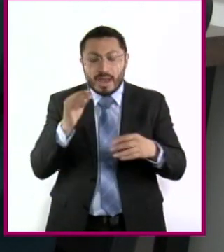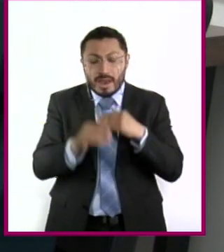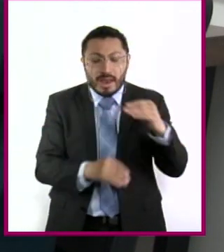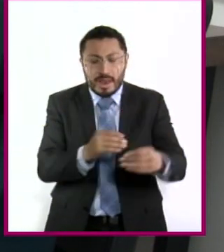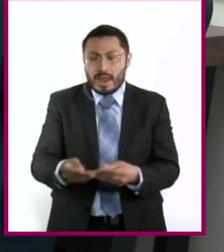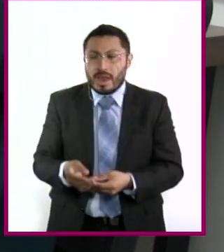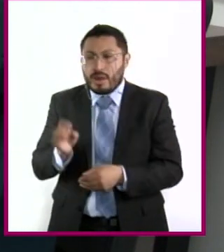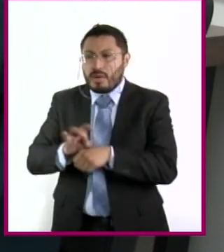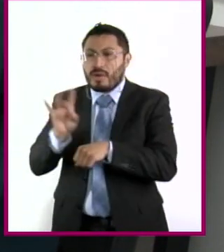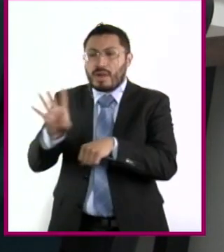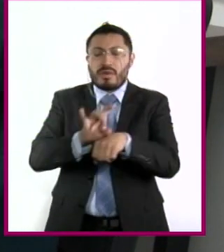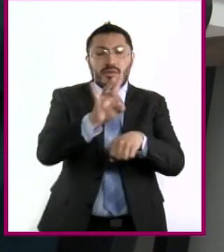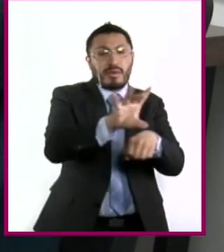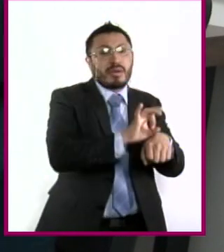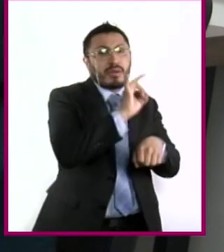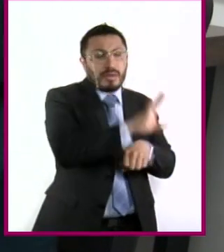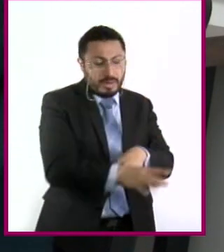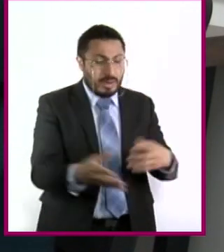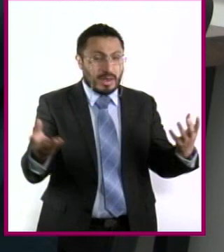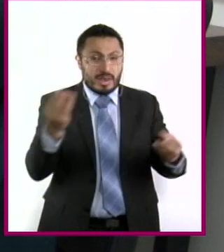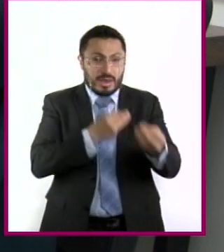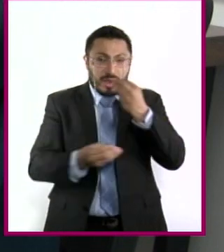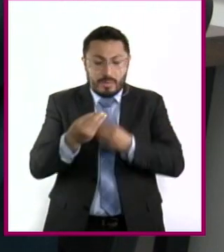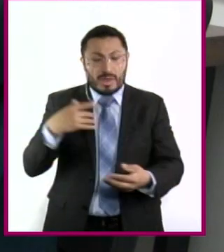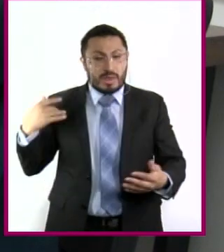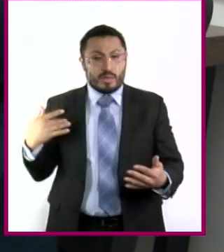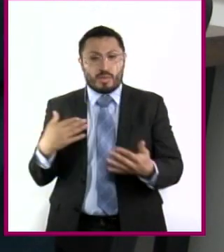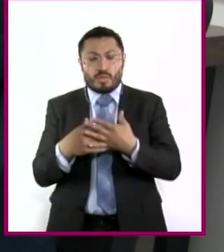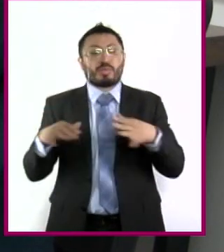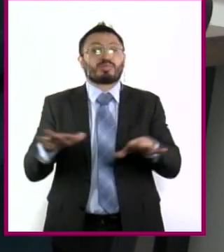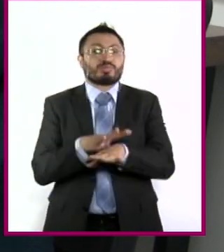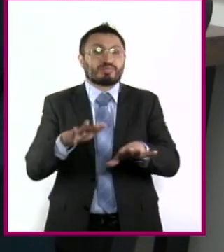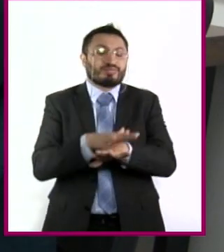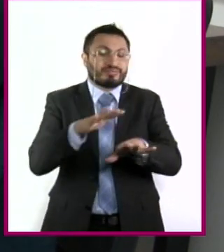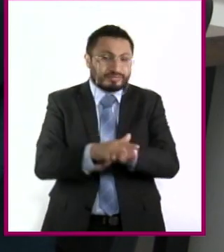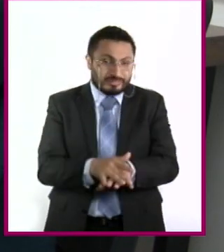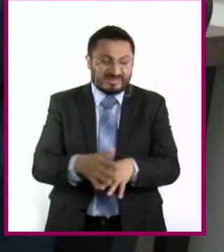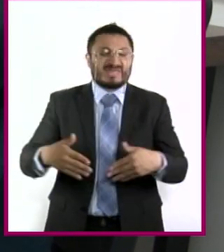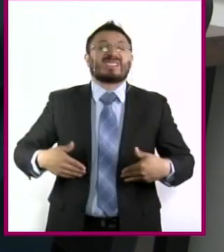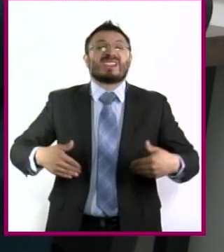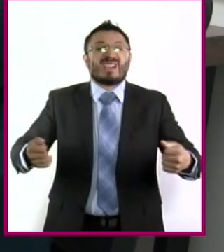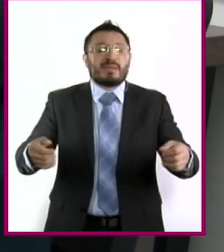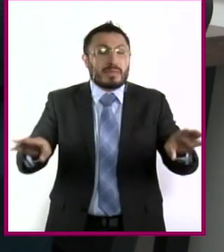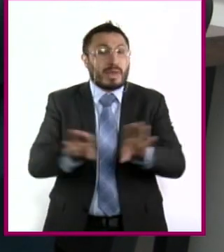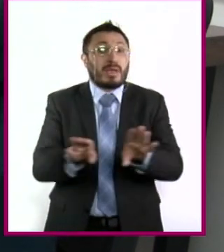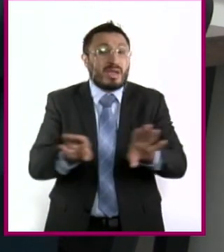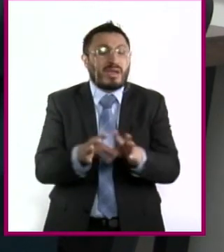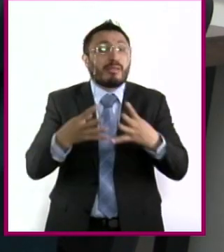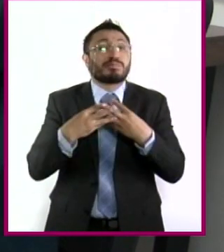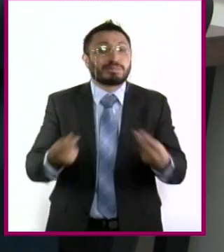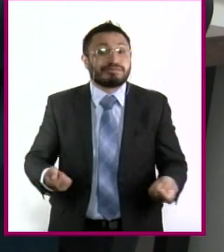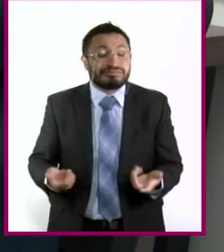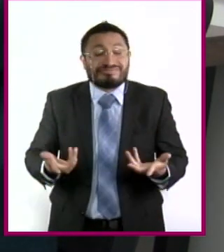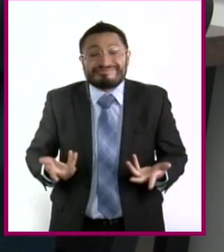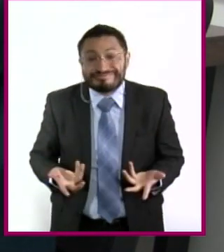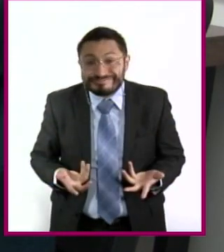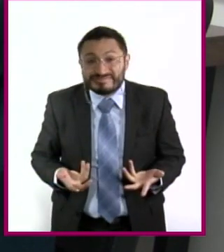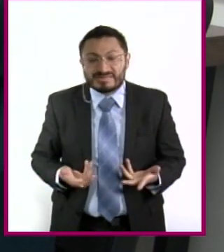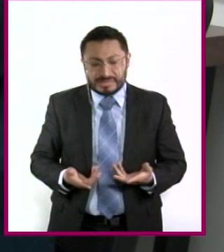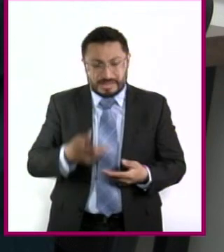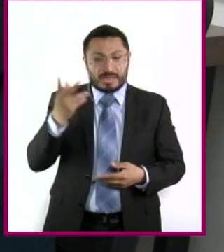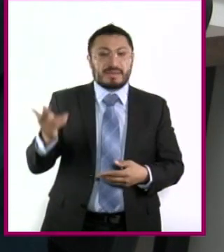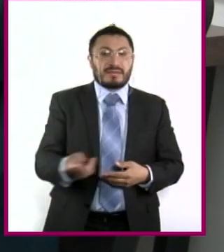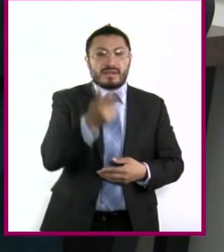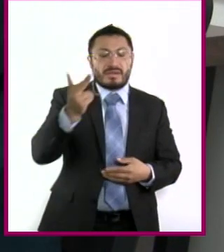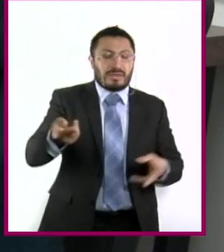alimentos ha cambiado mucho en los últimos años. ¿Cómo enfrentar el hambre en un mundo así de cambiado? ¿Por qué no le preguntamos a